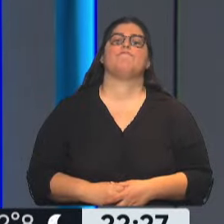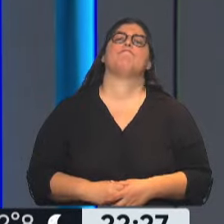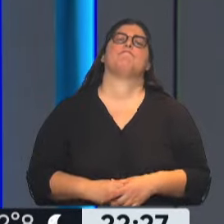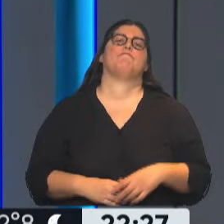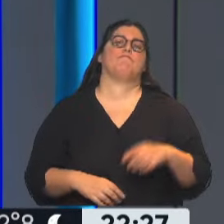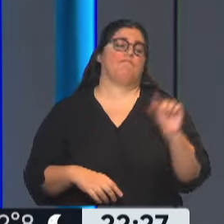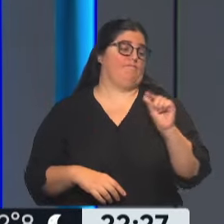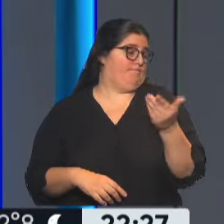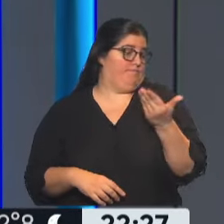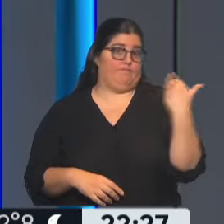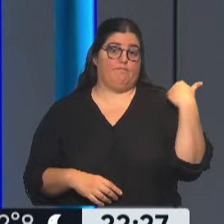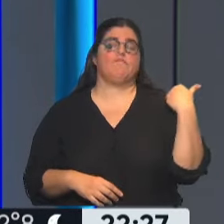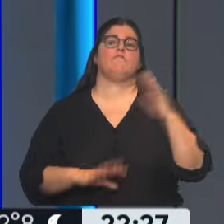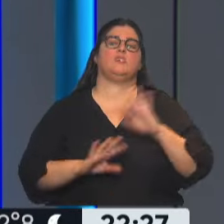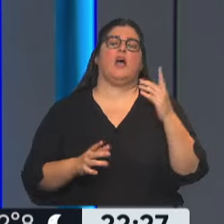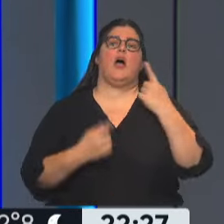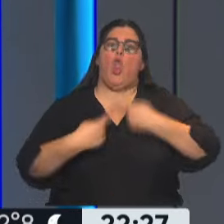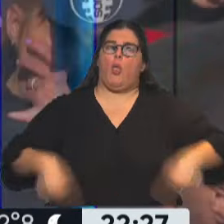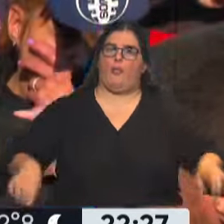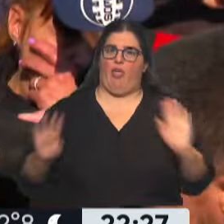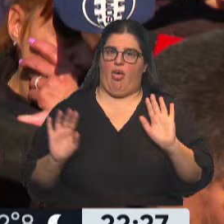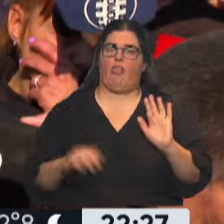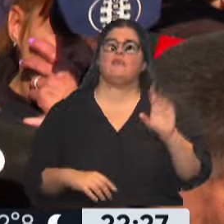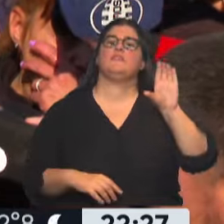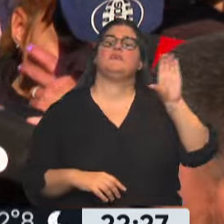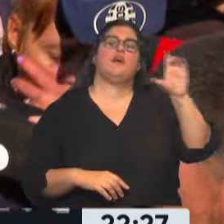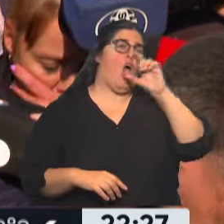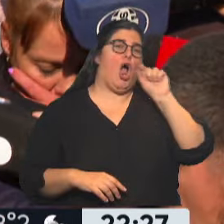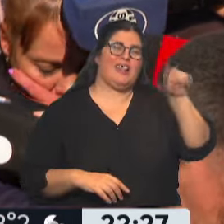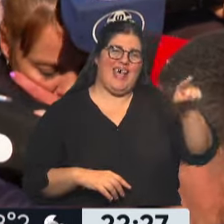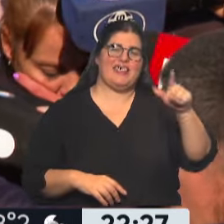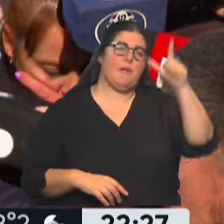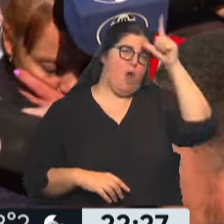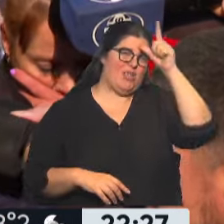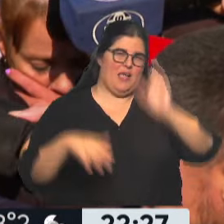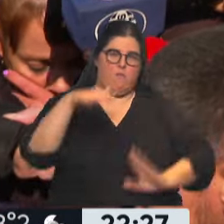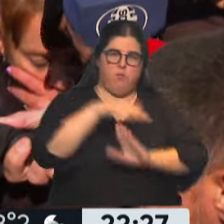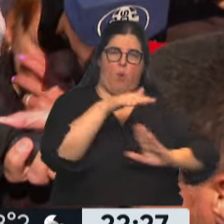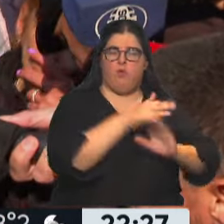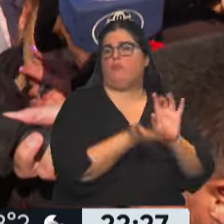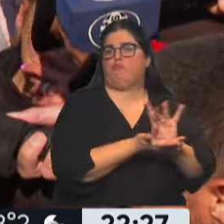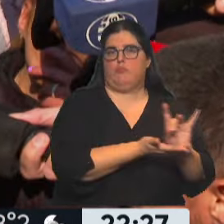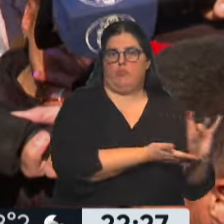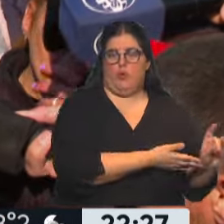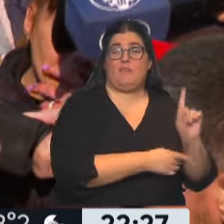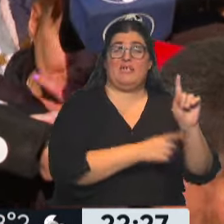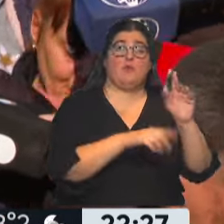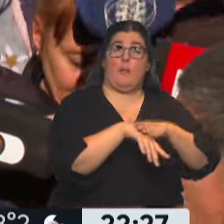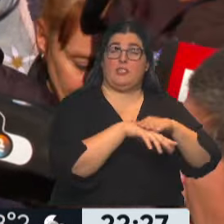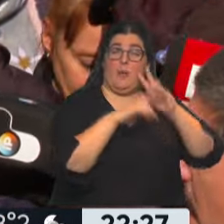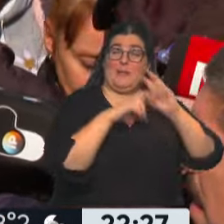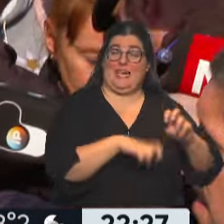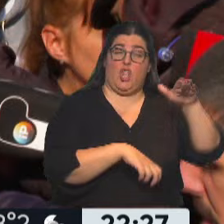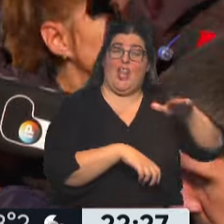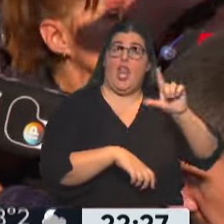En las últimas horas se conoció que en Corrientes decidieron desplazar a la cúpula de la policía que llevaba adelante la investigación por el caso Loan.